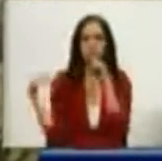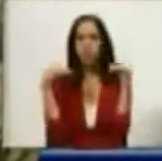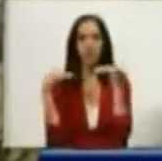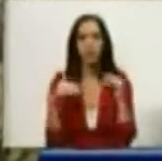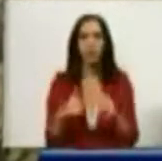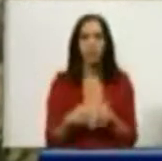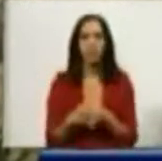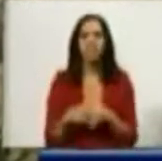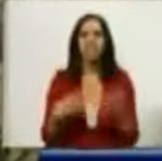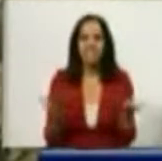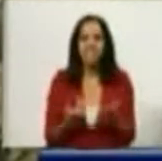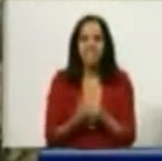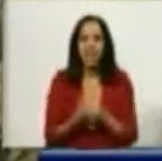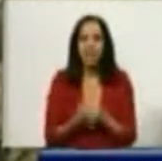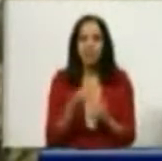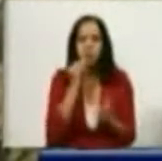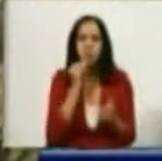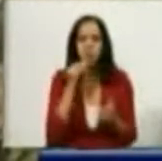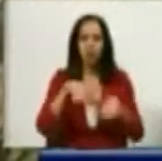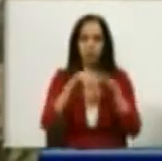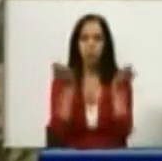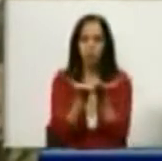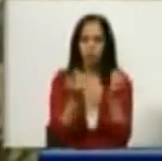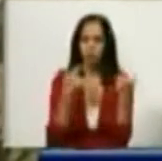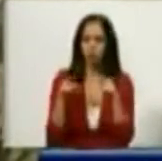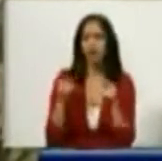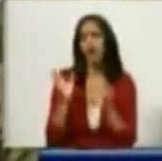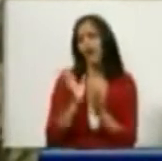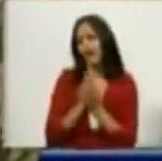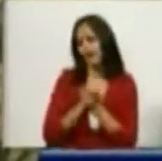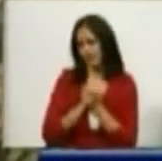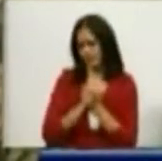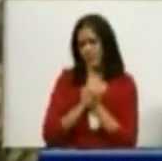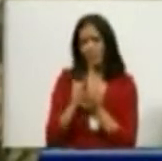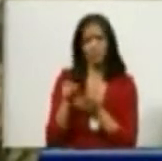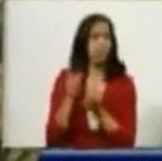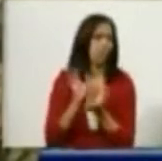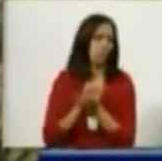Y hay bolsas en el mundo que se come el cuento lorenza Lee